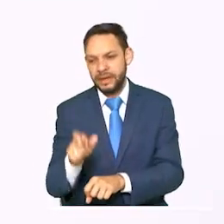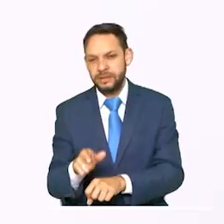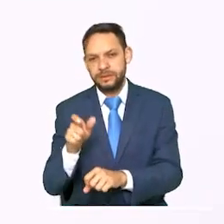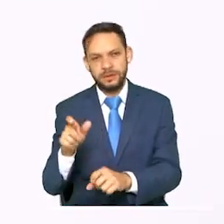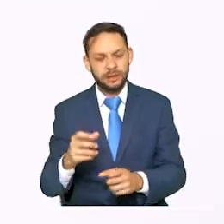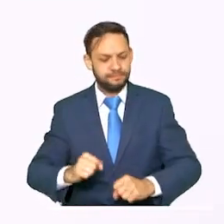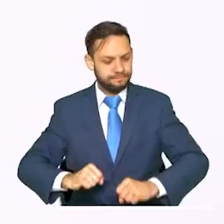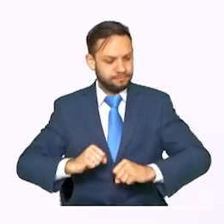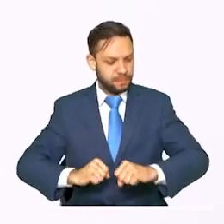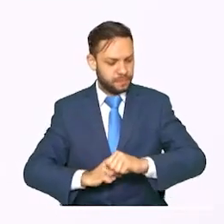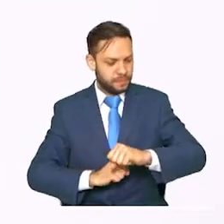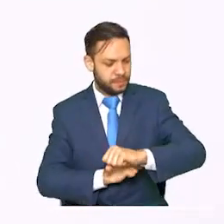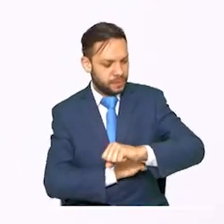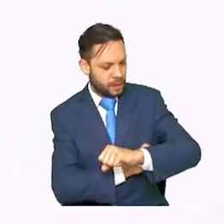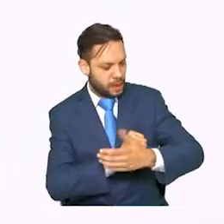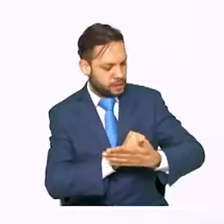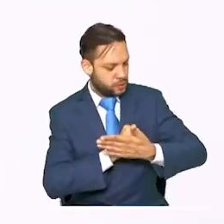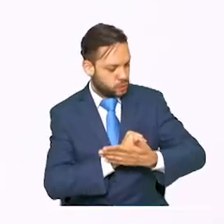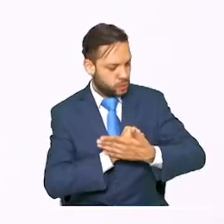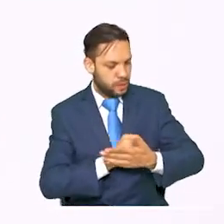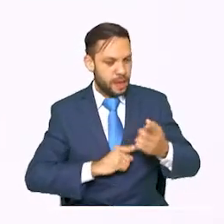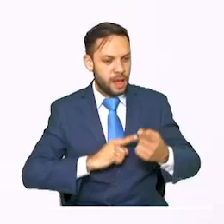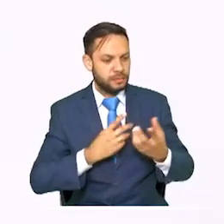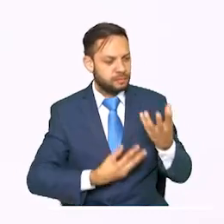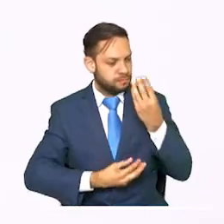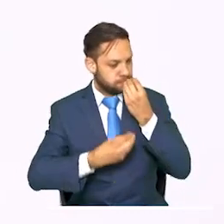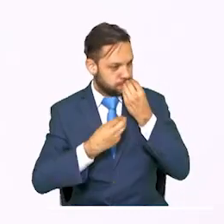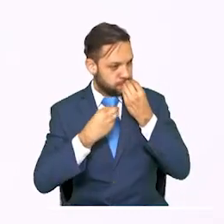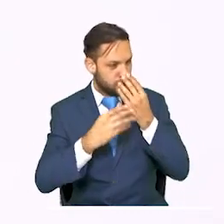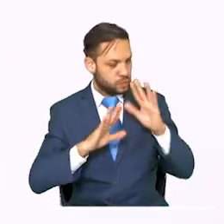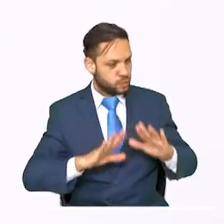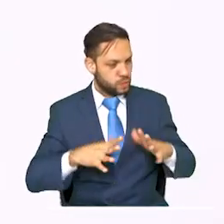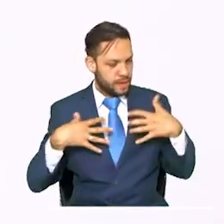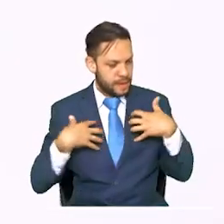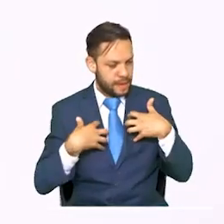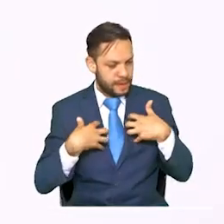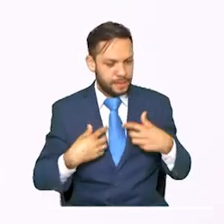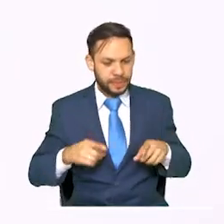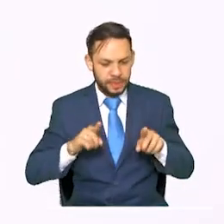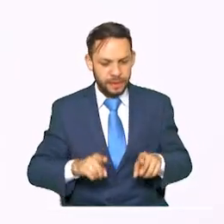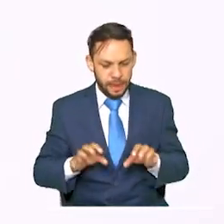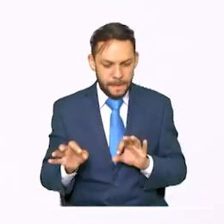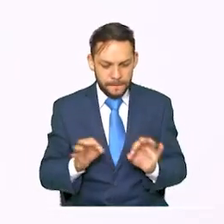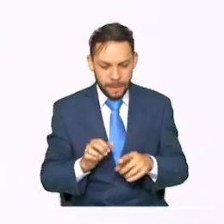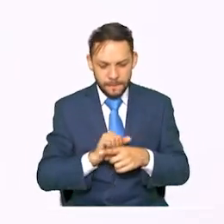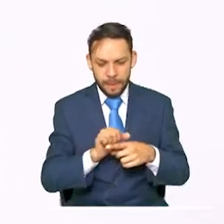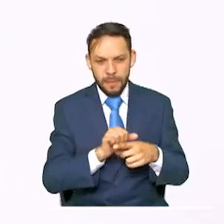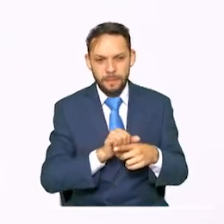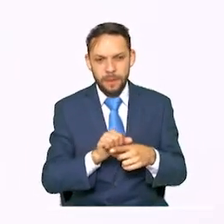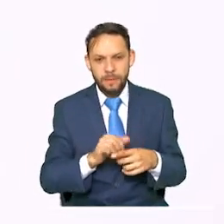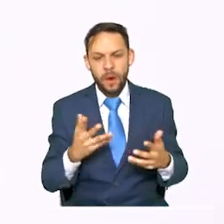o por animales. Y se hace una